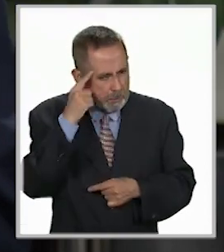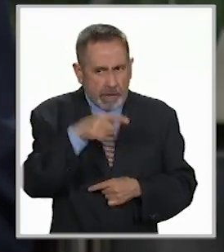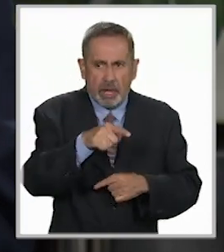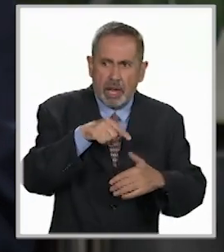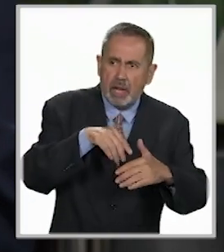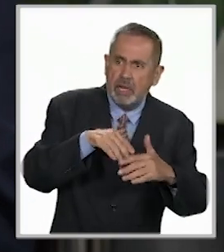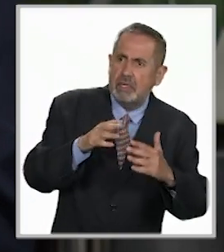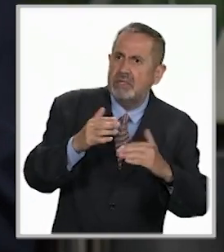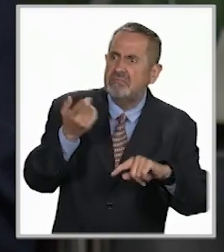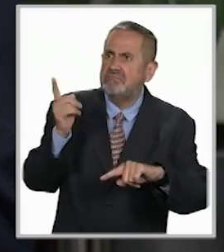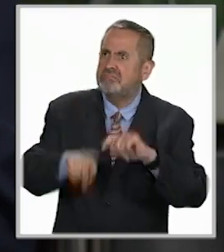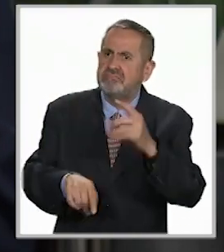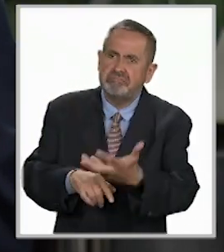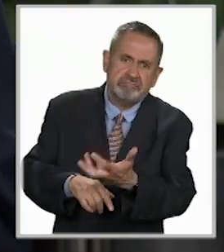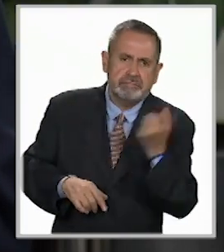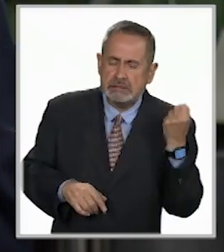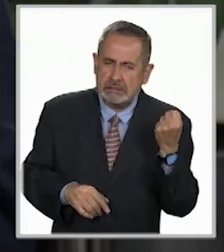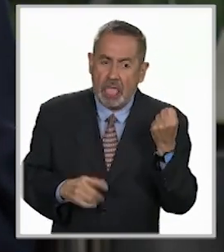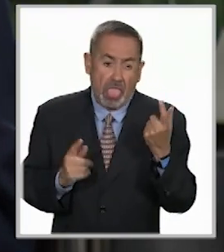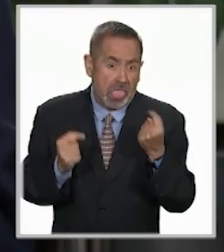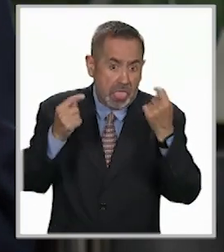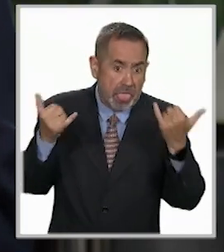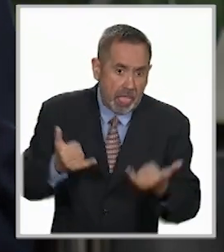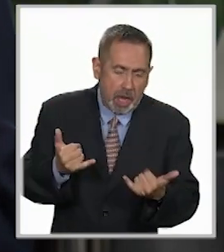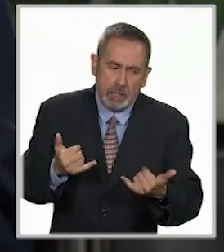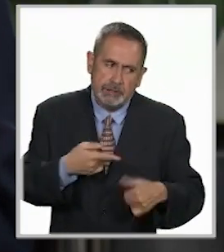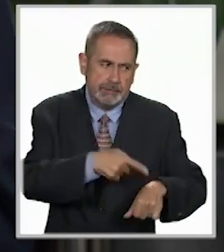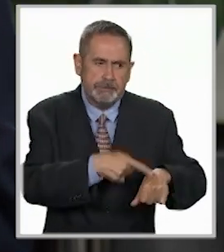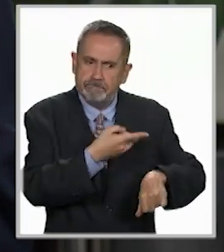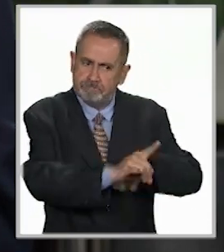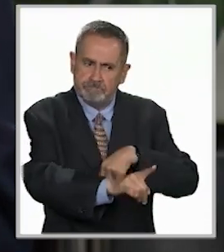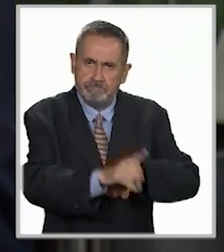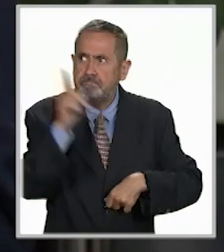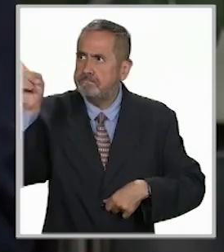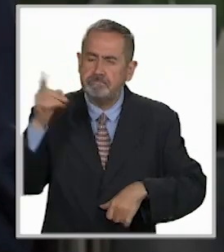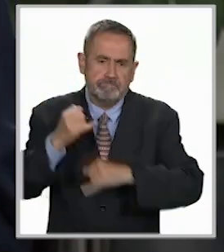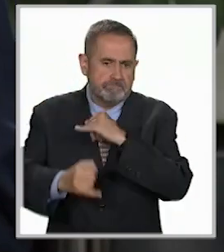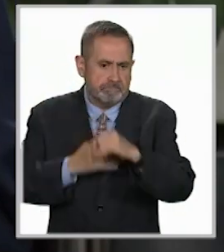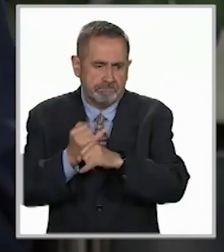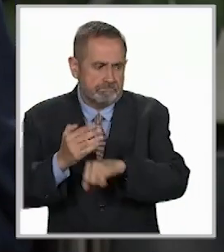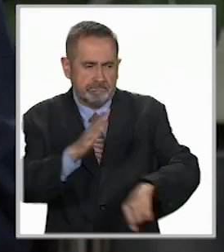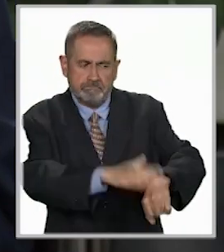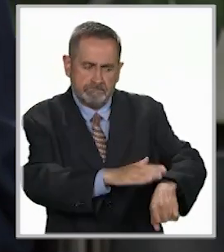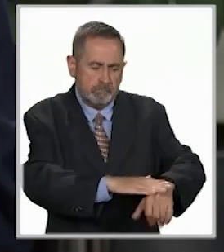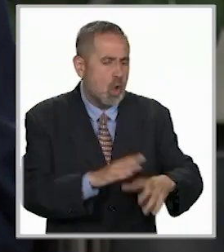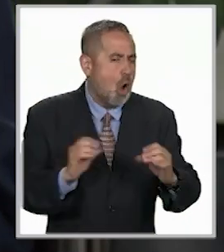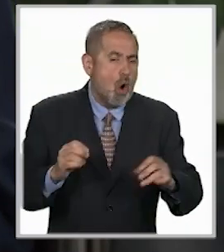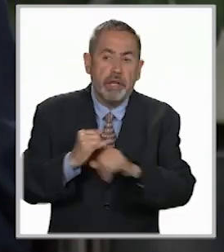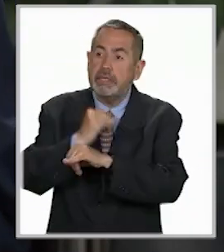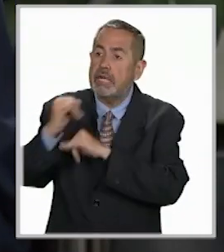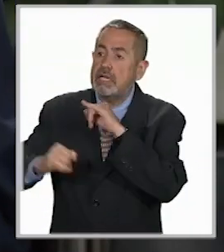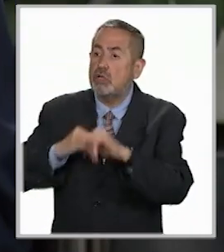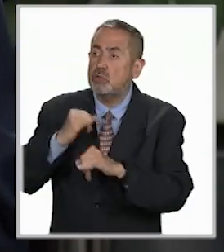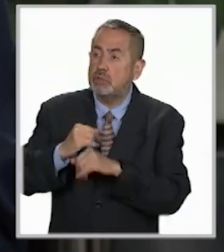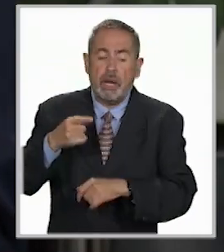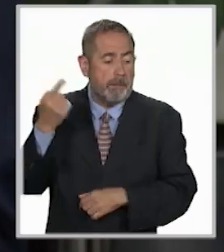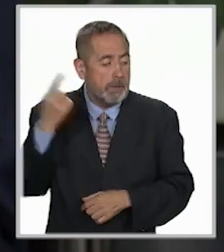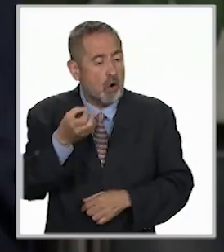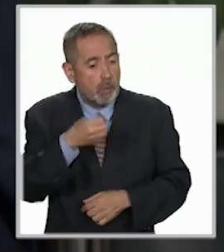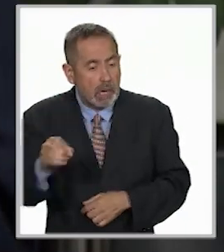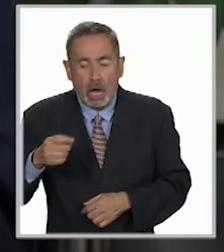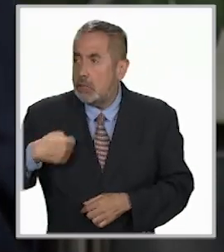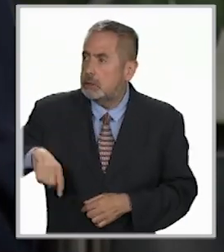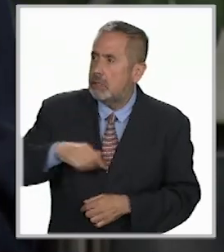una detención arbitraria. Puede ser también a la hora de interpretar una obligación internacional.